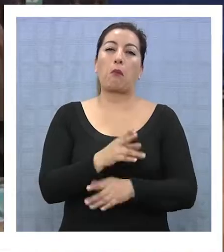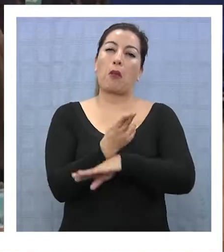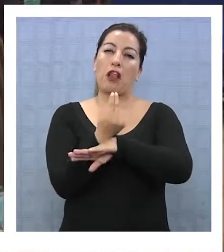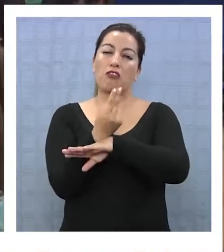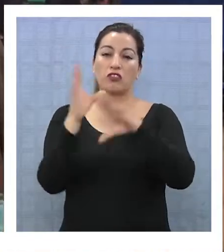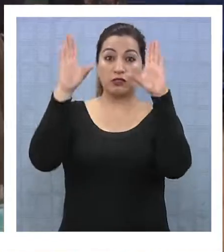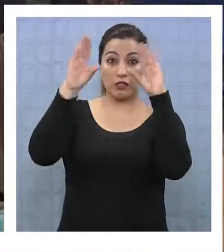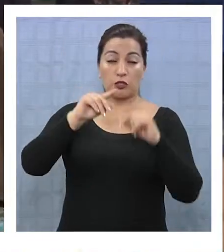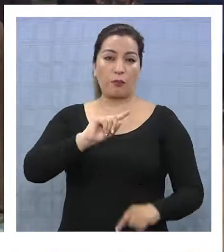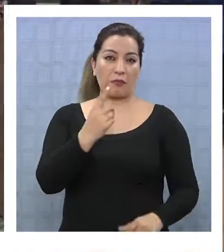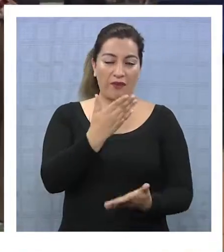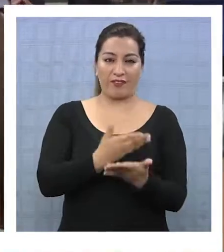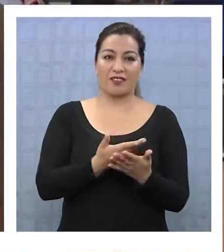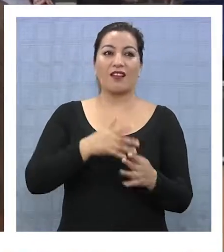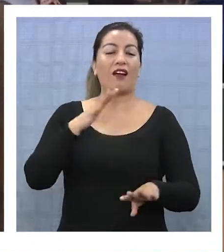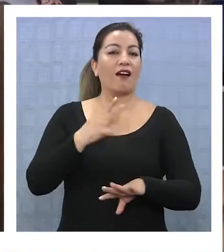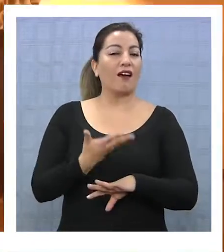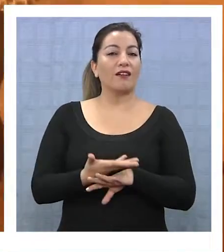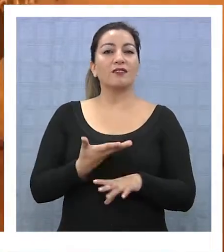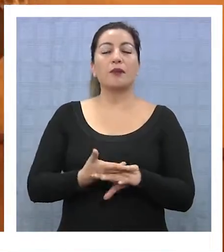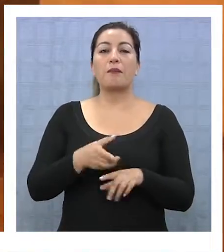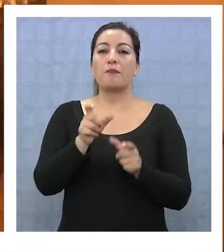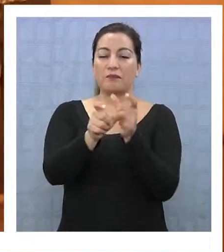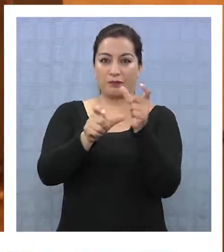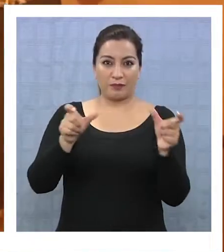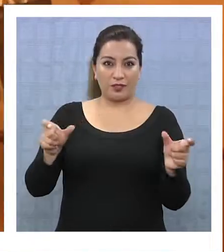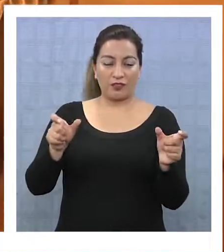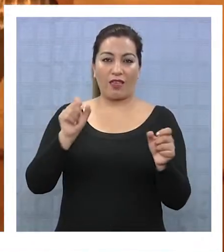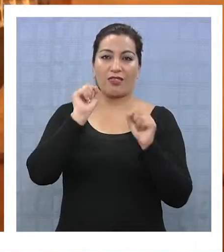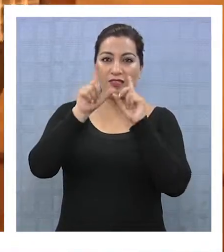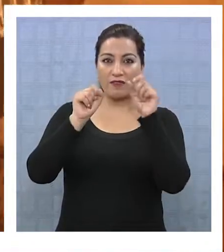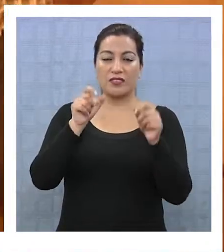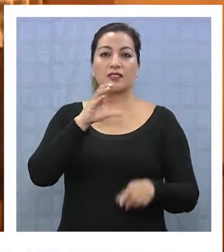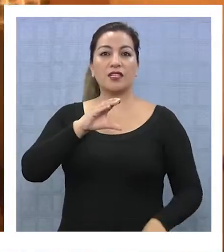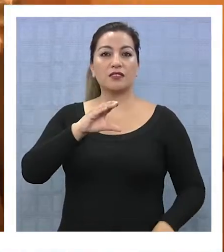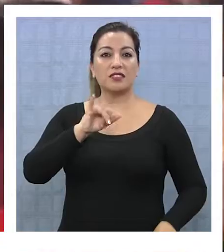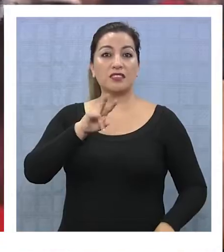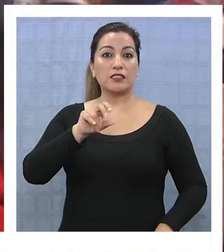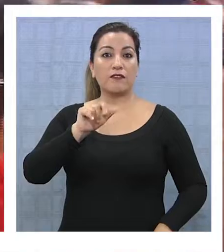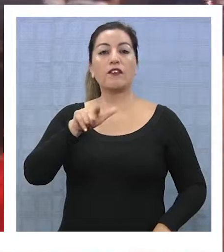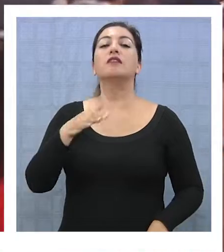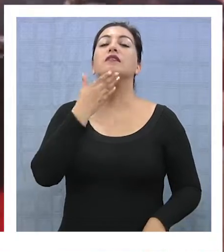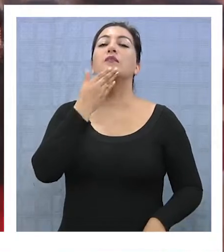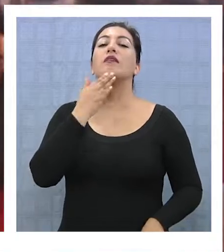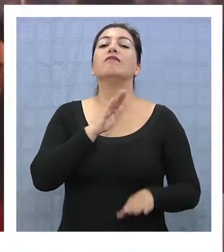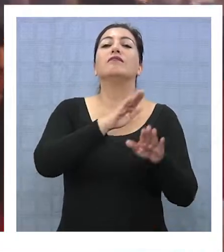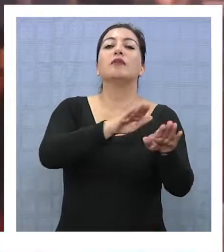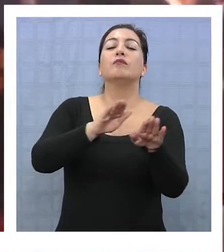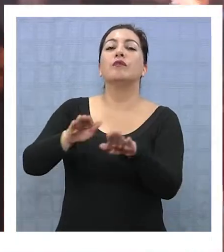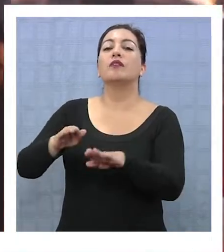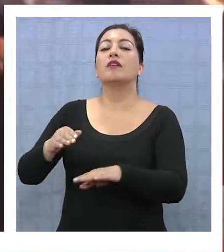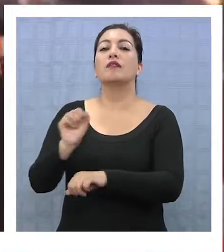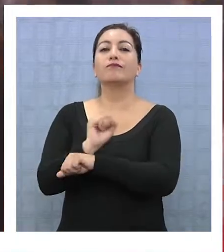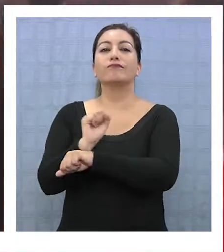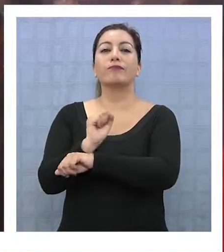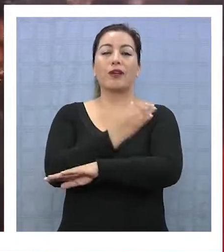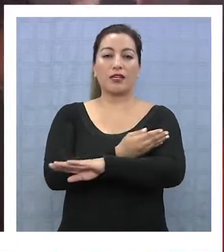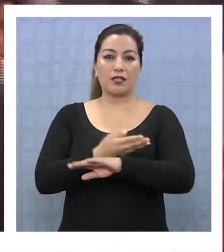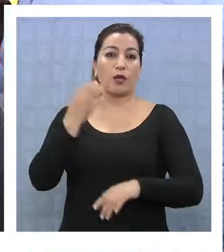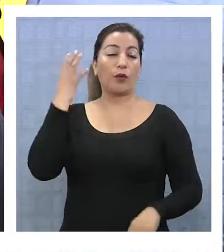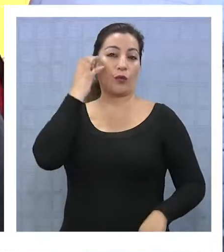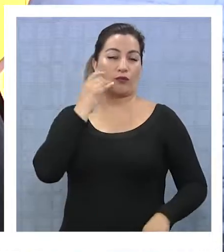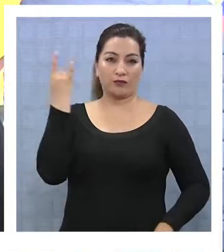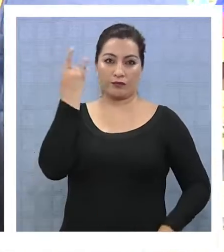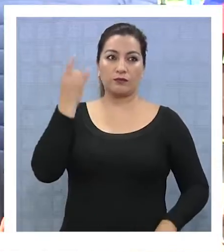medianoche y por primera vez contará con la presencia de personal de la Defensa Civil, quienes prestarán colaboración en el estacionamiento de la UNAP.